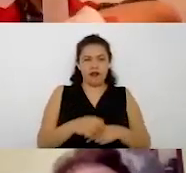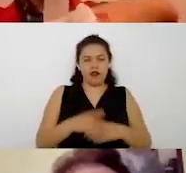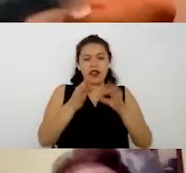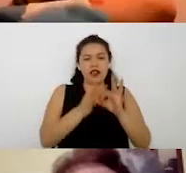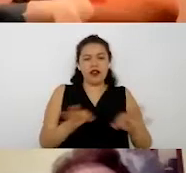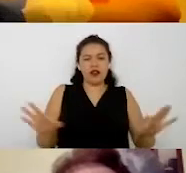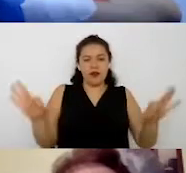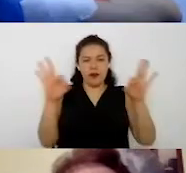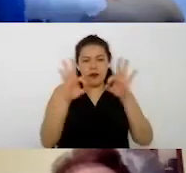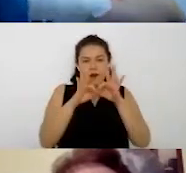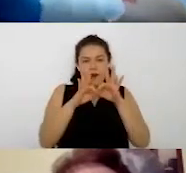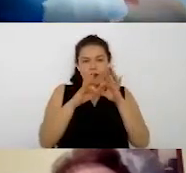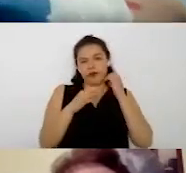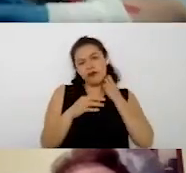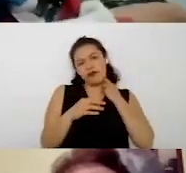importante